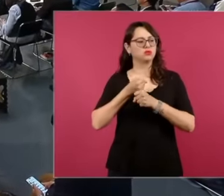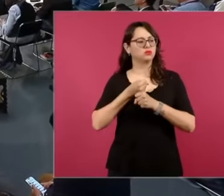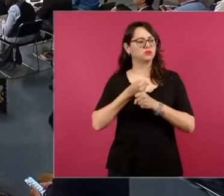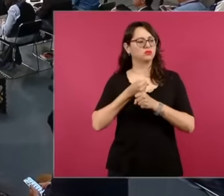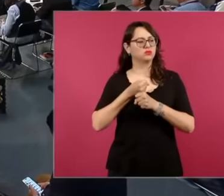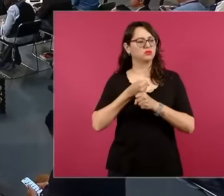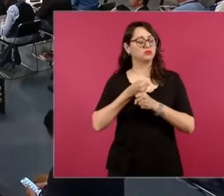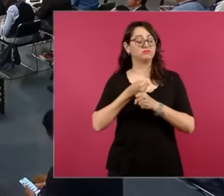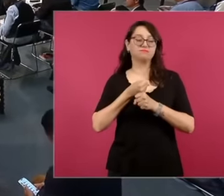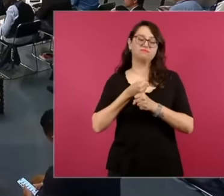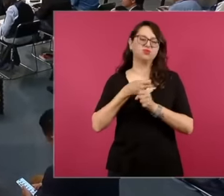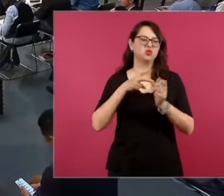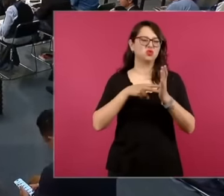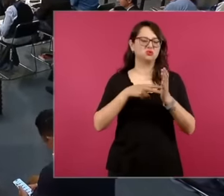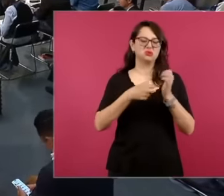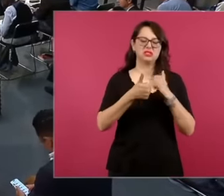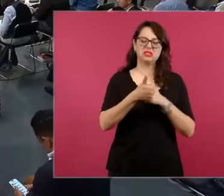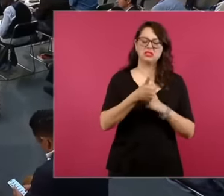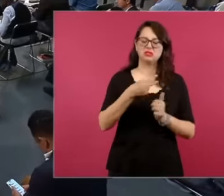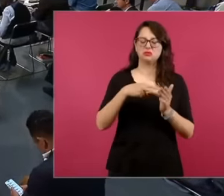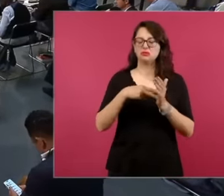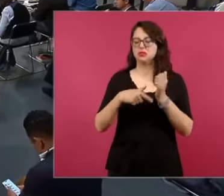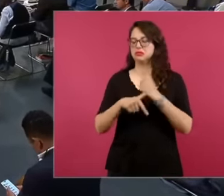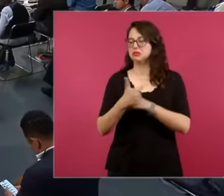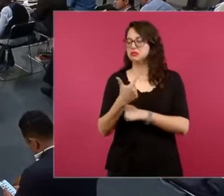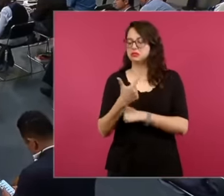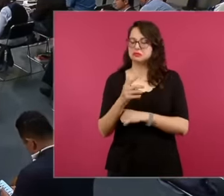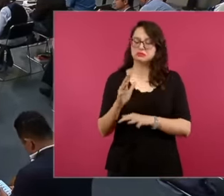y acababa de aceptarnos ser candidato